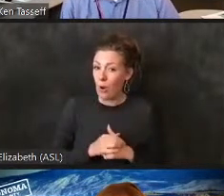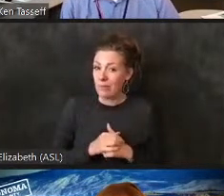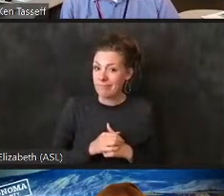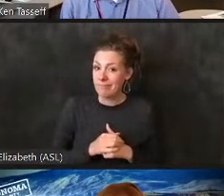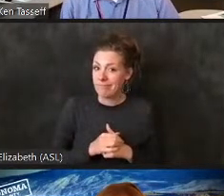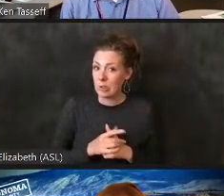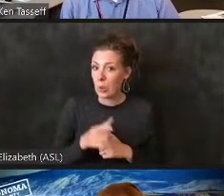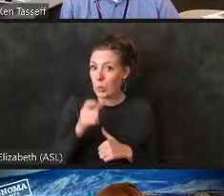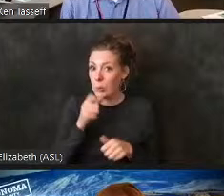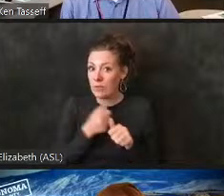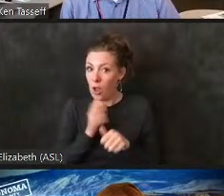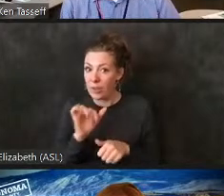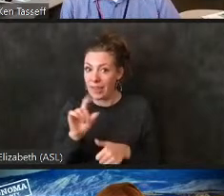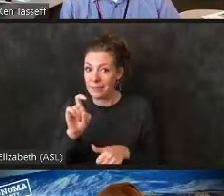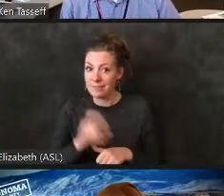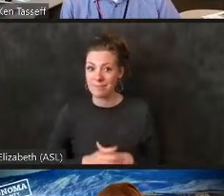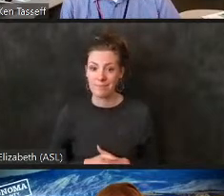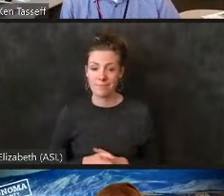keeping track of that?